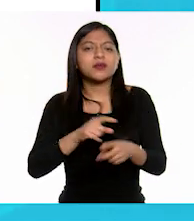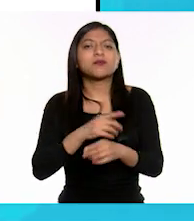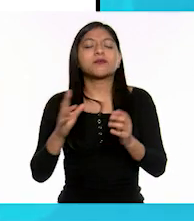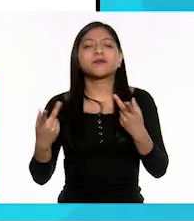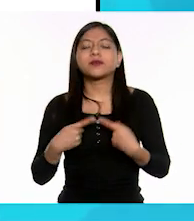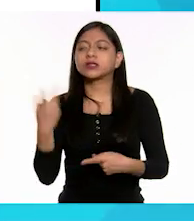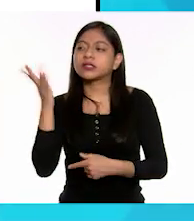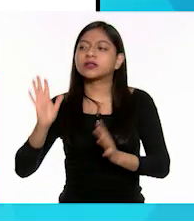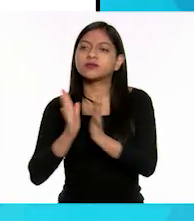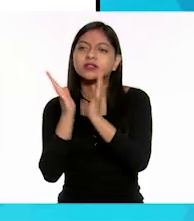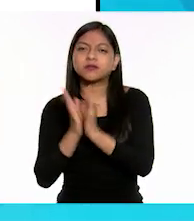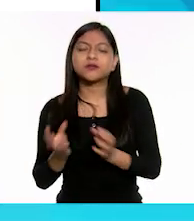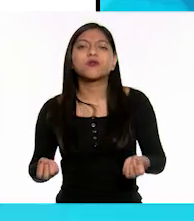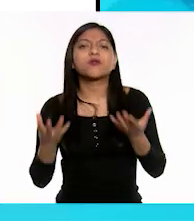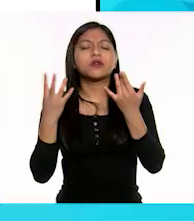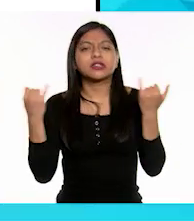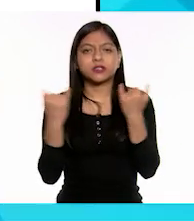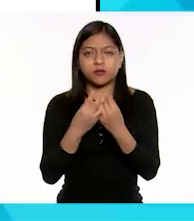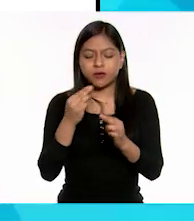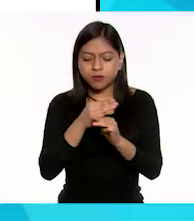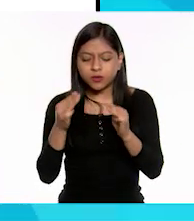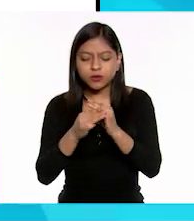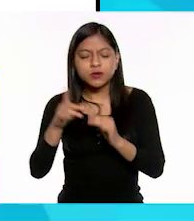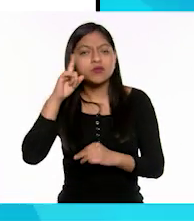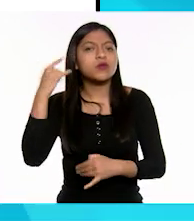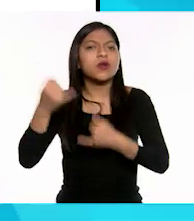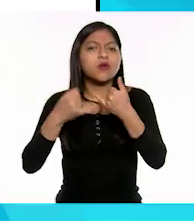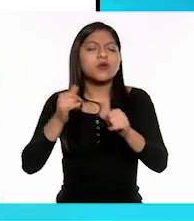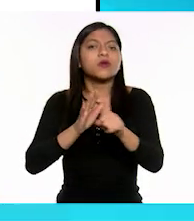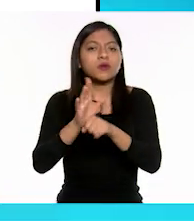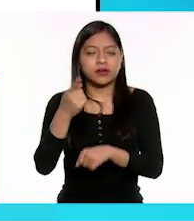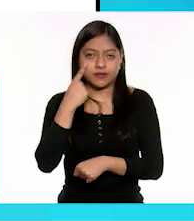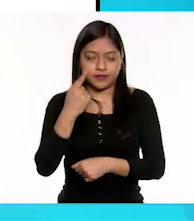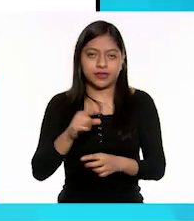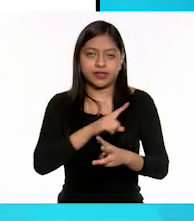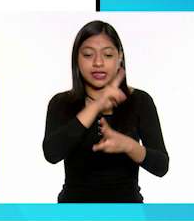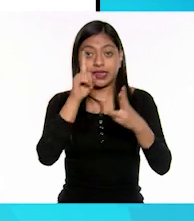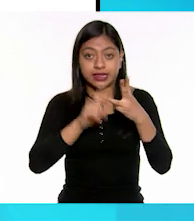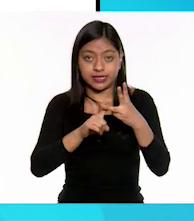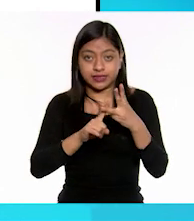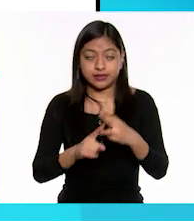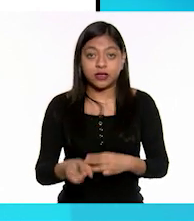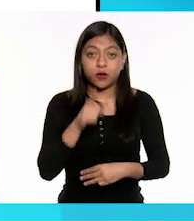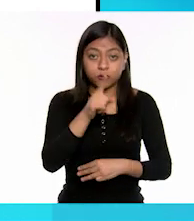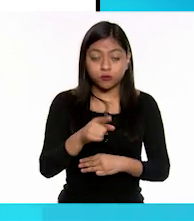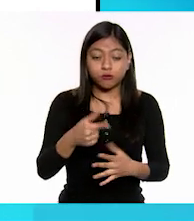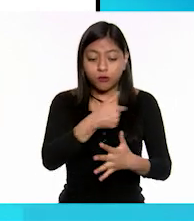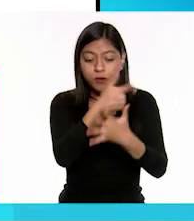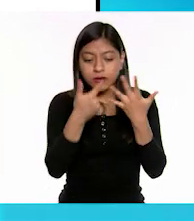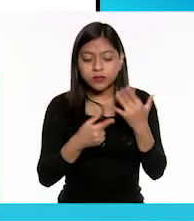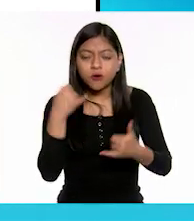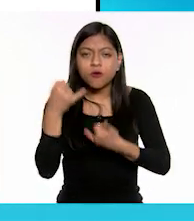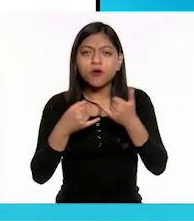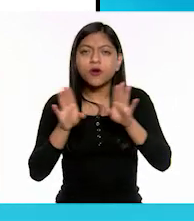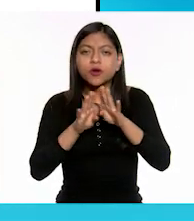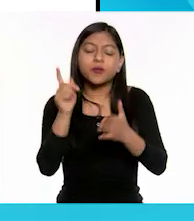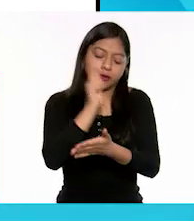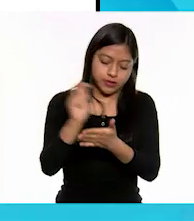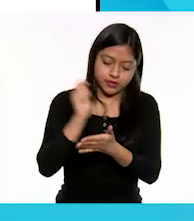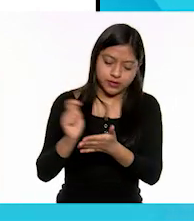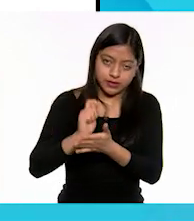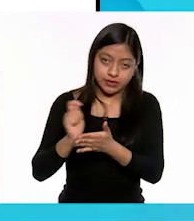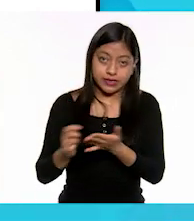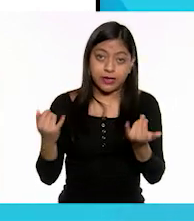jugadores así como lo que necesitas para jugarlo número 3 escribe las instrucciones número 4